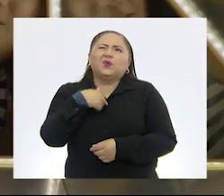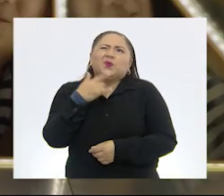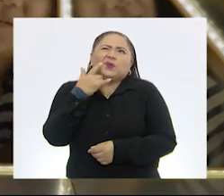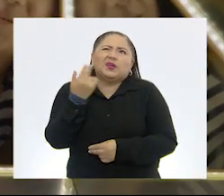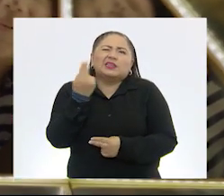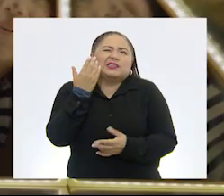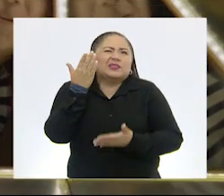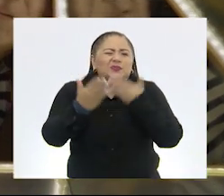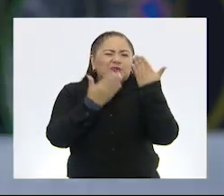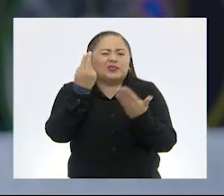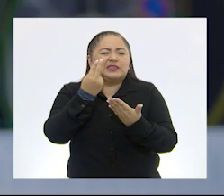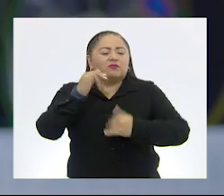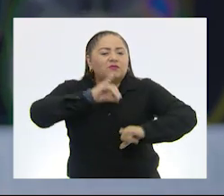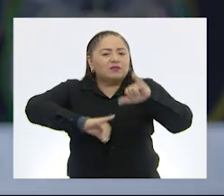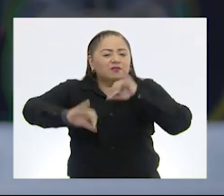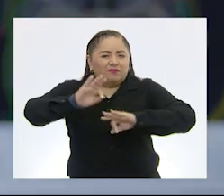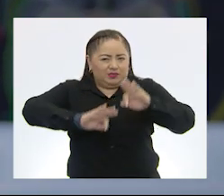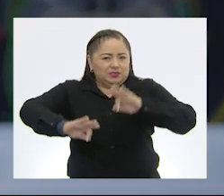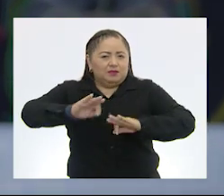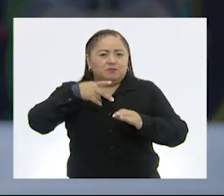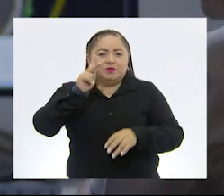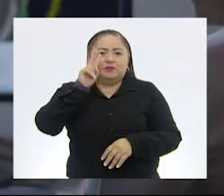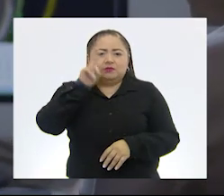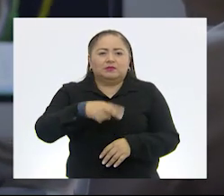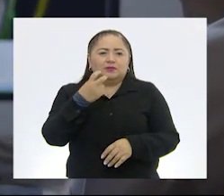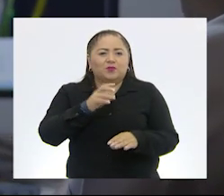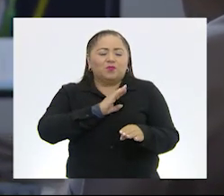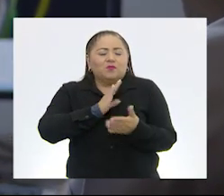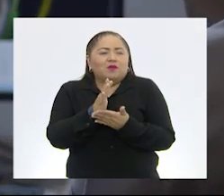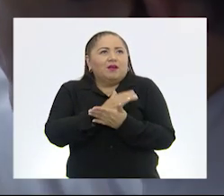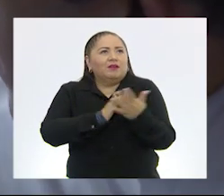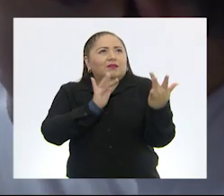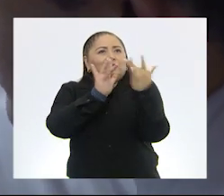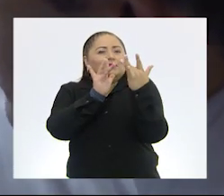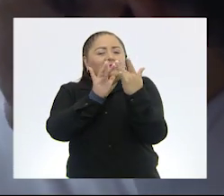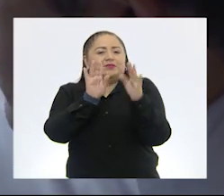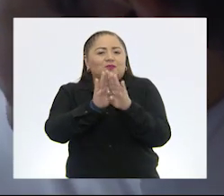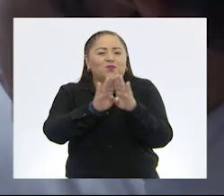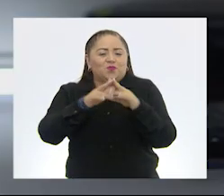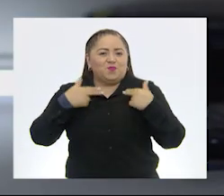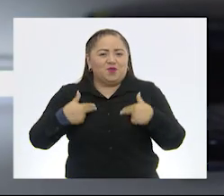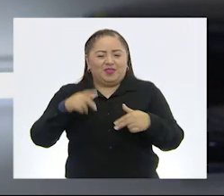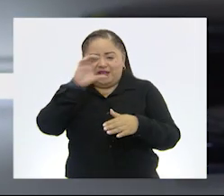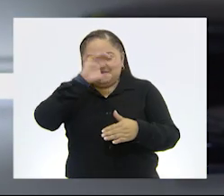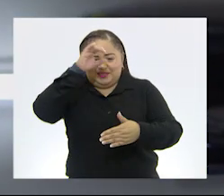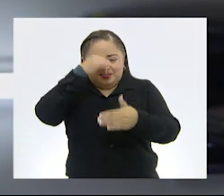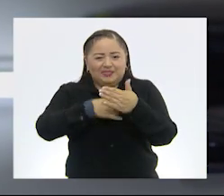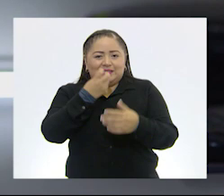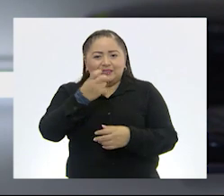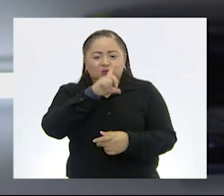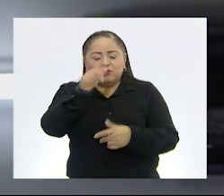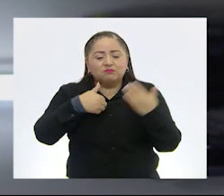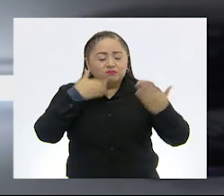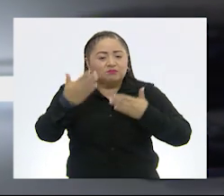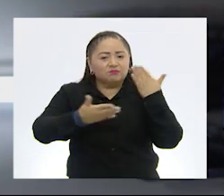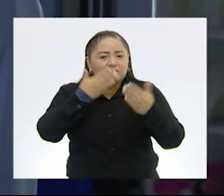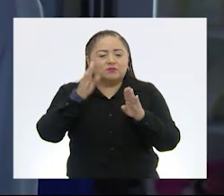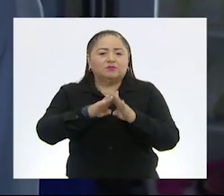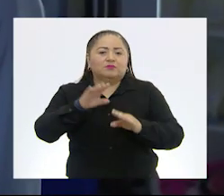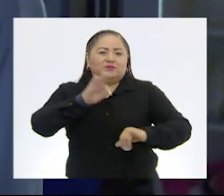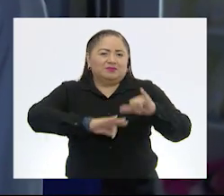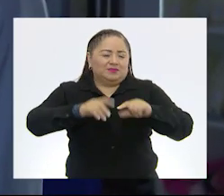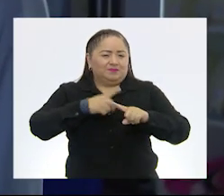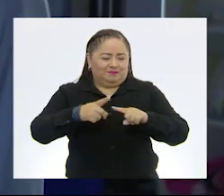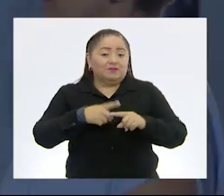llevó a estudiar física, pero fueron mis ganas de conectar con el lado humano de la ciencia lo que me llevó a estudiar física